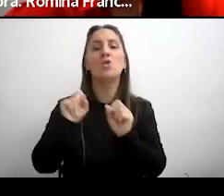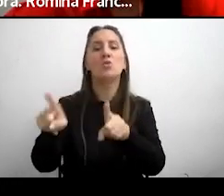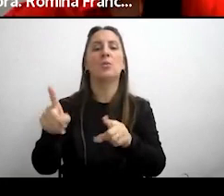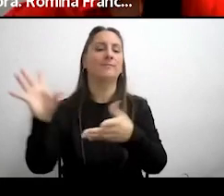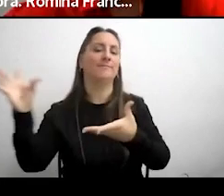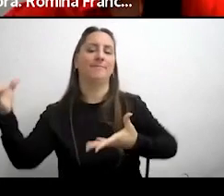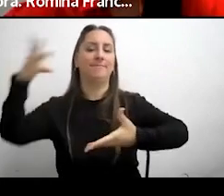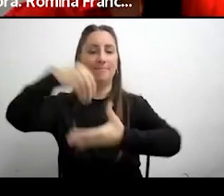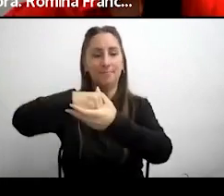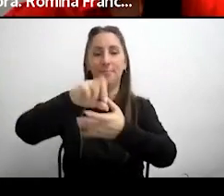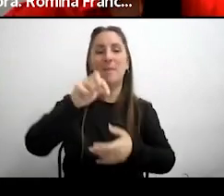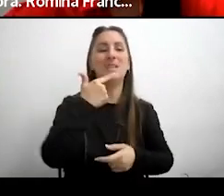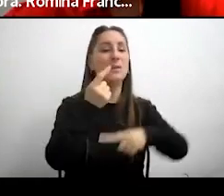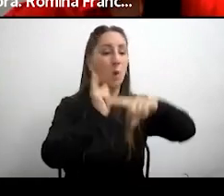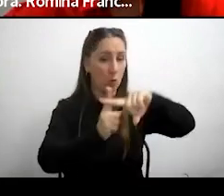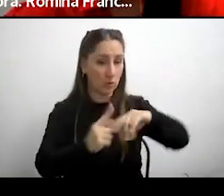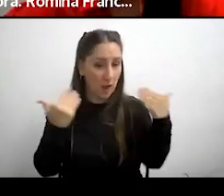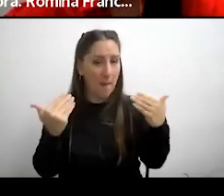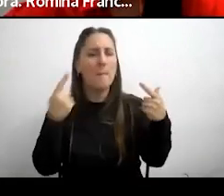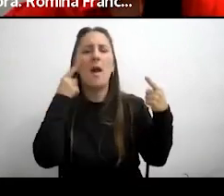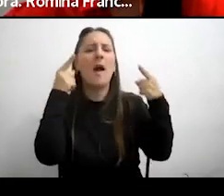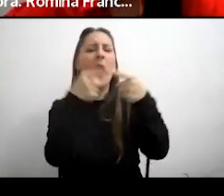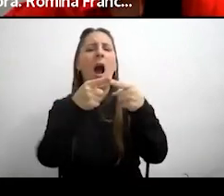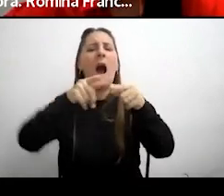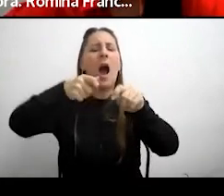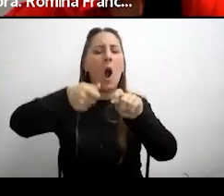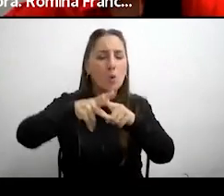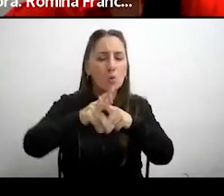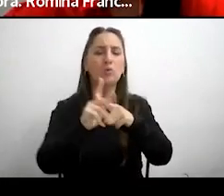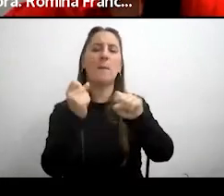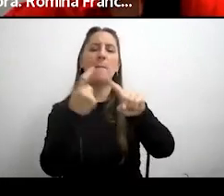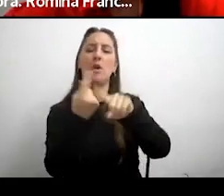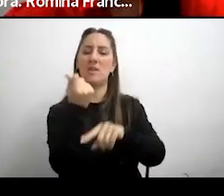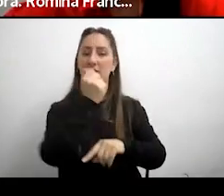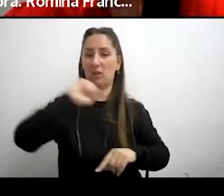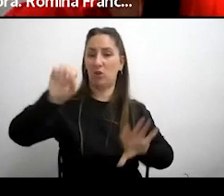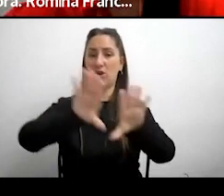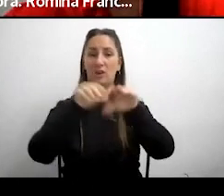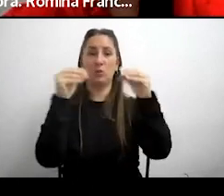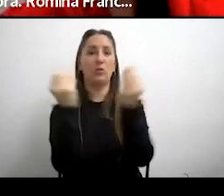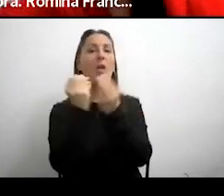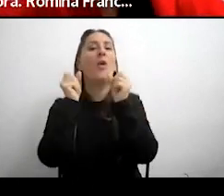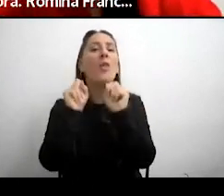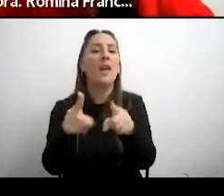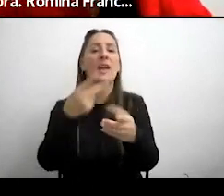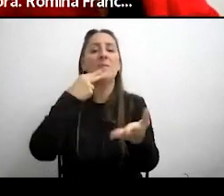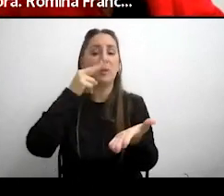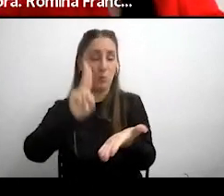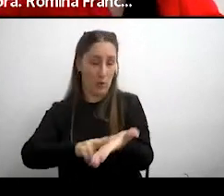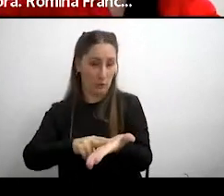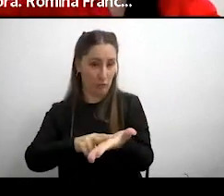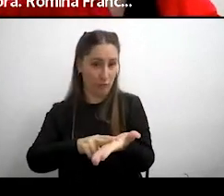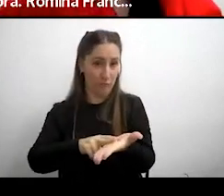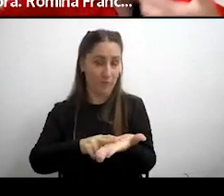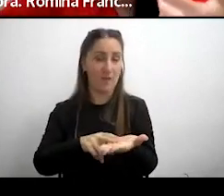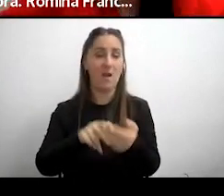el pasivo computable a los fines del ajuste por inflación a los resultados impositivos. Así que ahí también tenemos